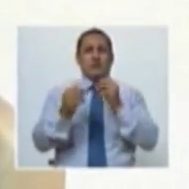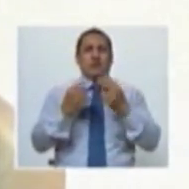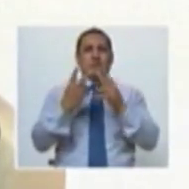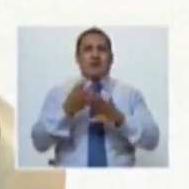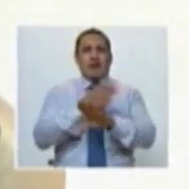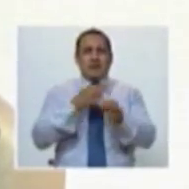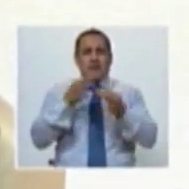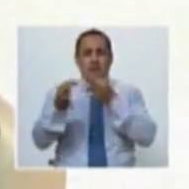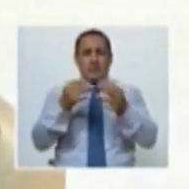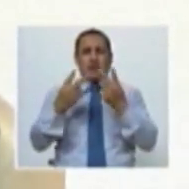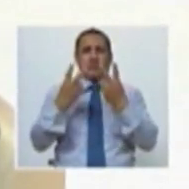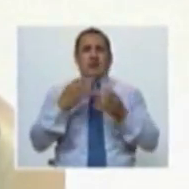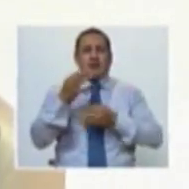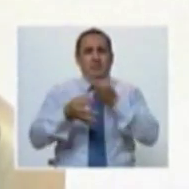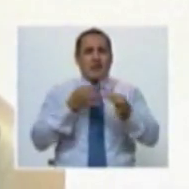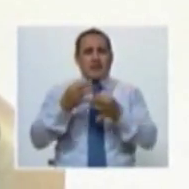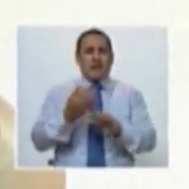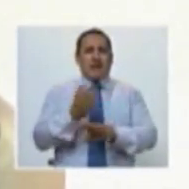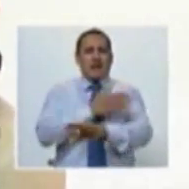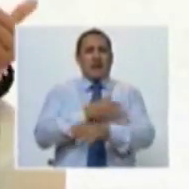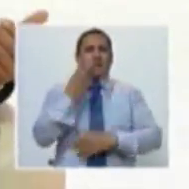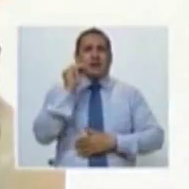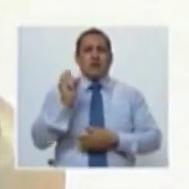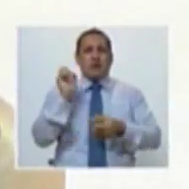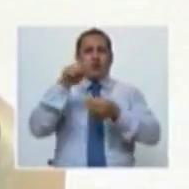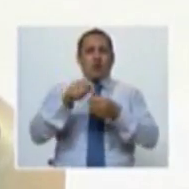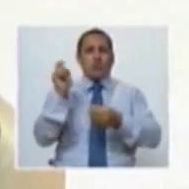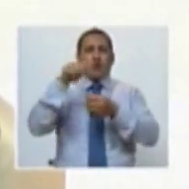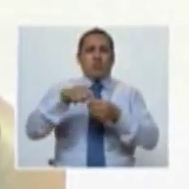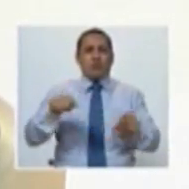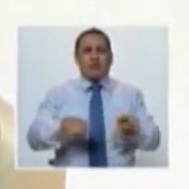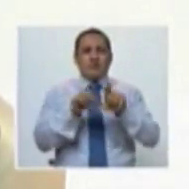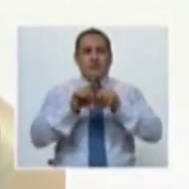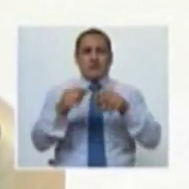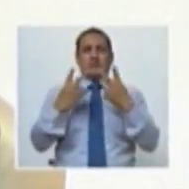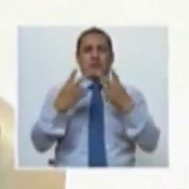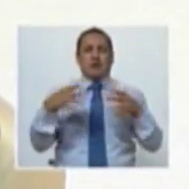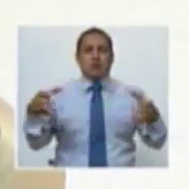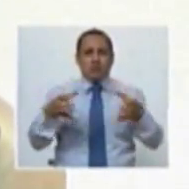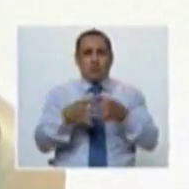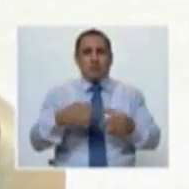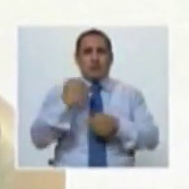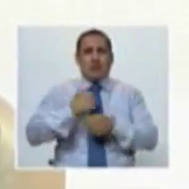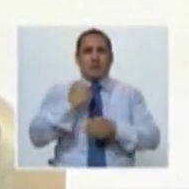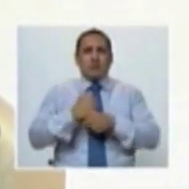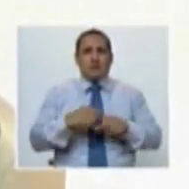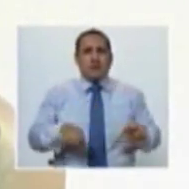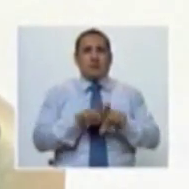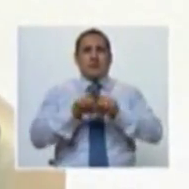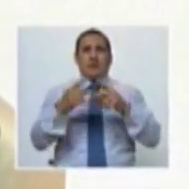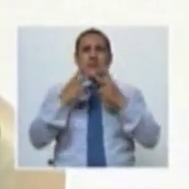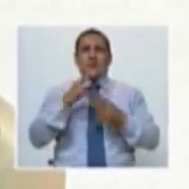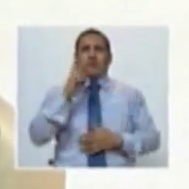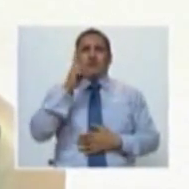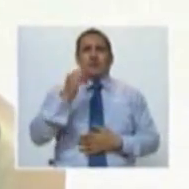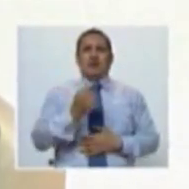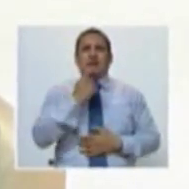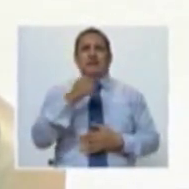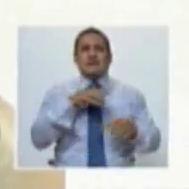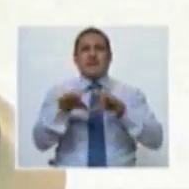estos docentes reincorporarse plenamente a la actividad docente, se